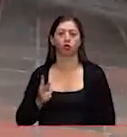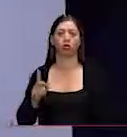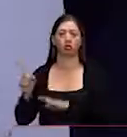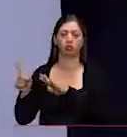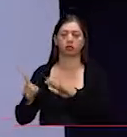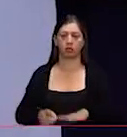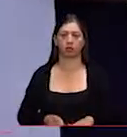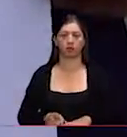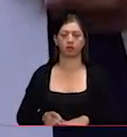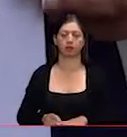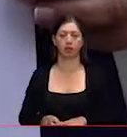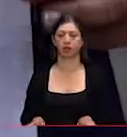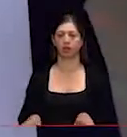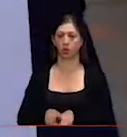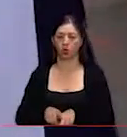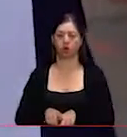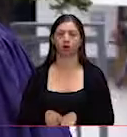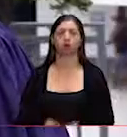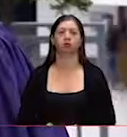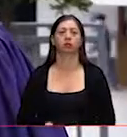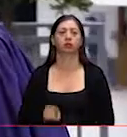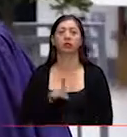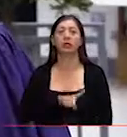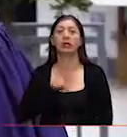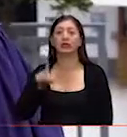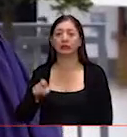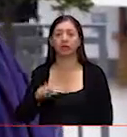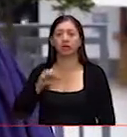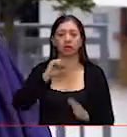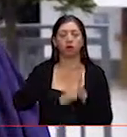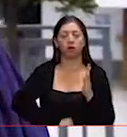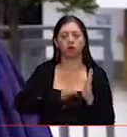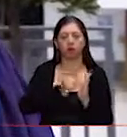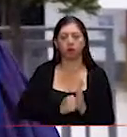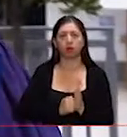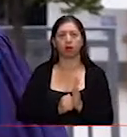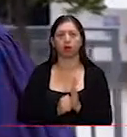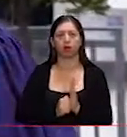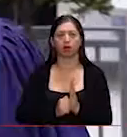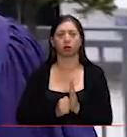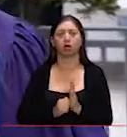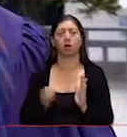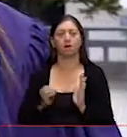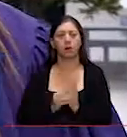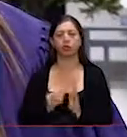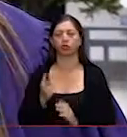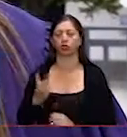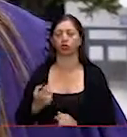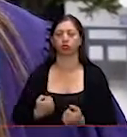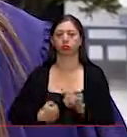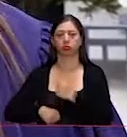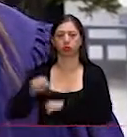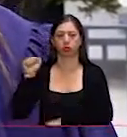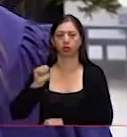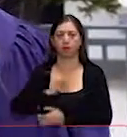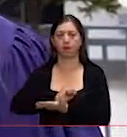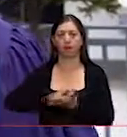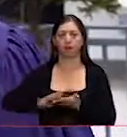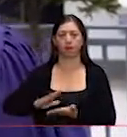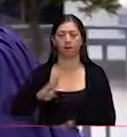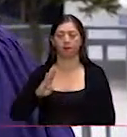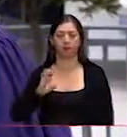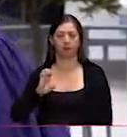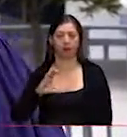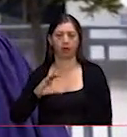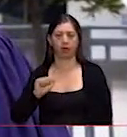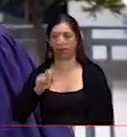de manera simultánea. O sea, 16 materias. Tuve la oportunidad en dos ocasiones de ganarme la beca de honor, que la